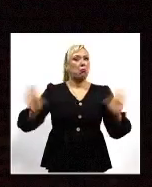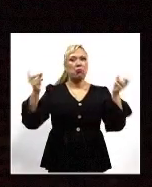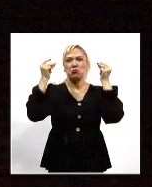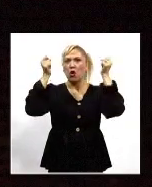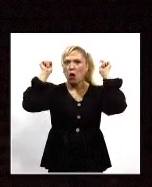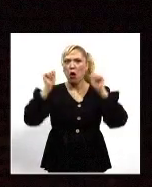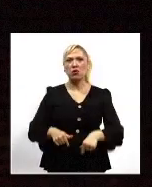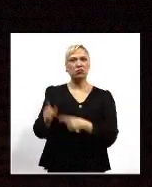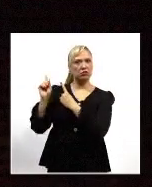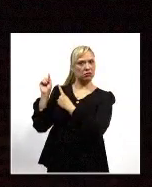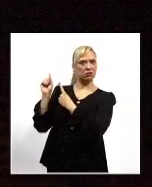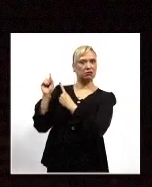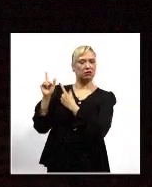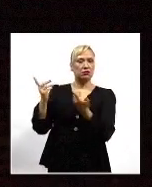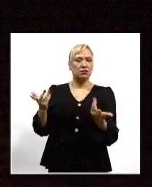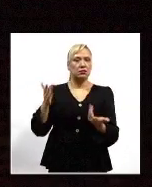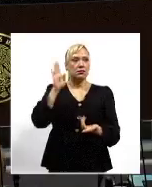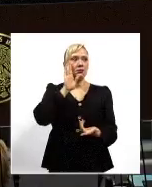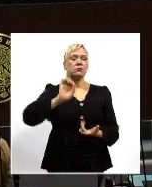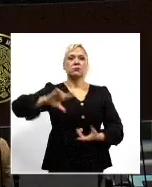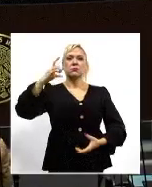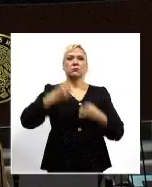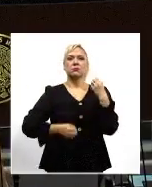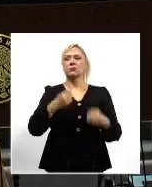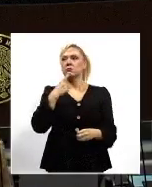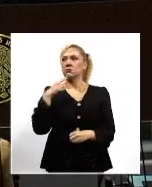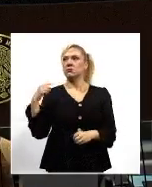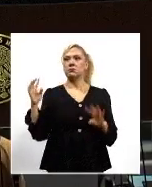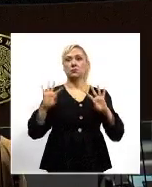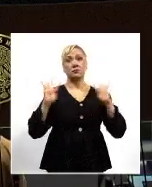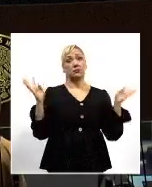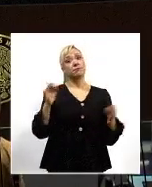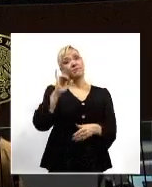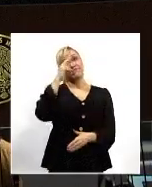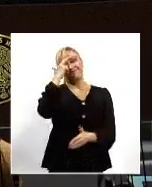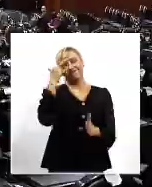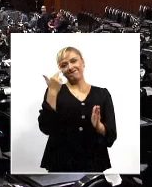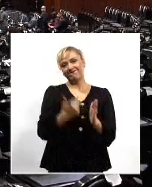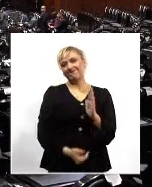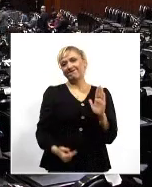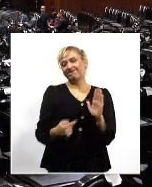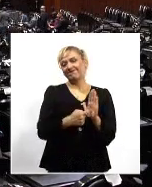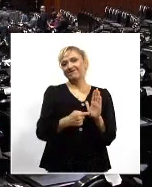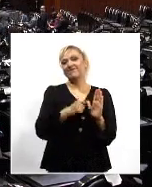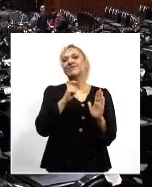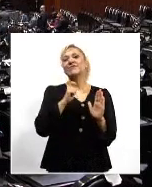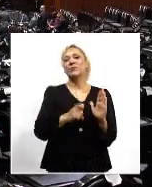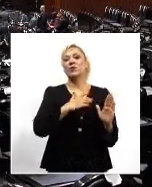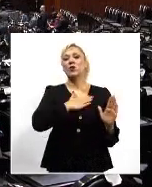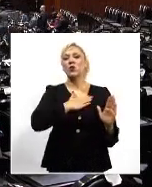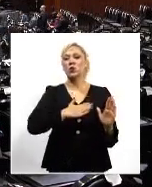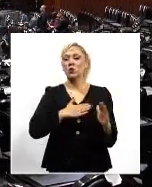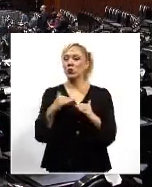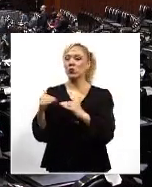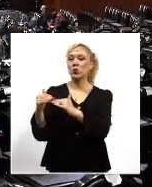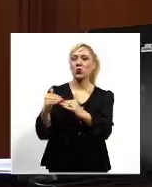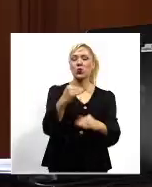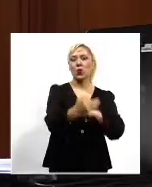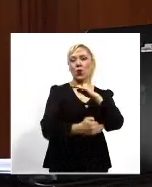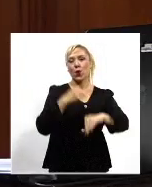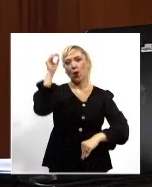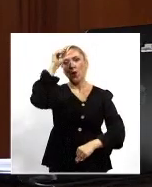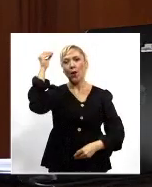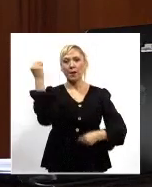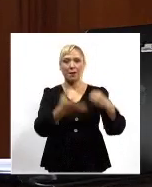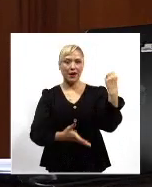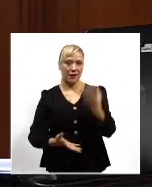de ministras y ministros argumentó que el decreto fue aprobado en transgresión al principio de deliberación democrática.